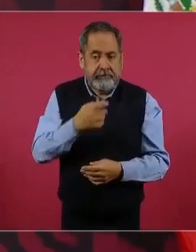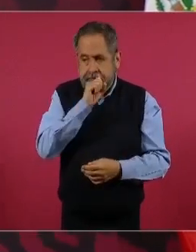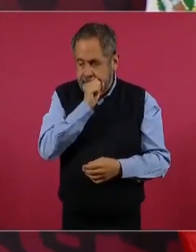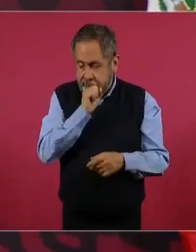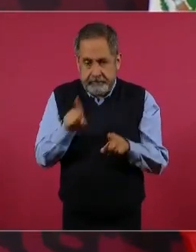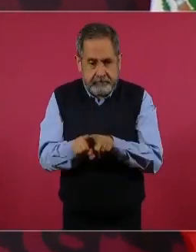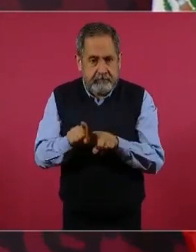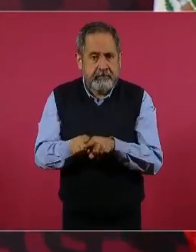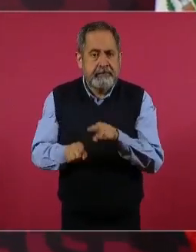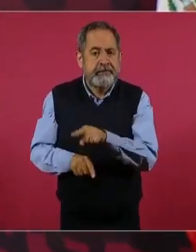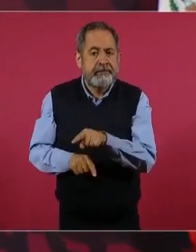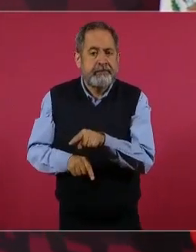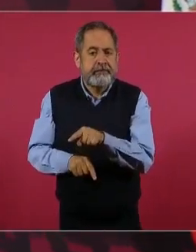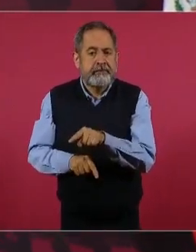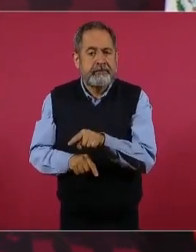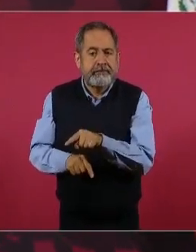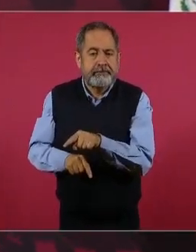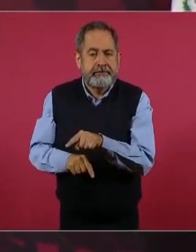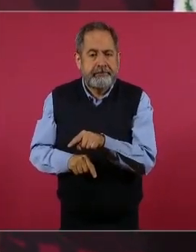Recibe